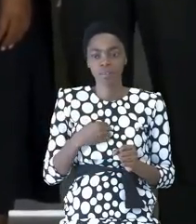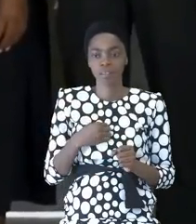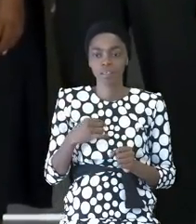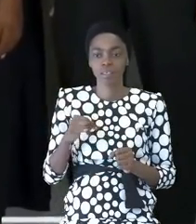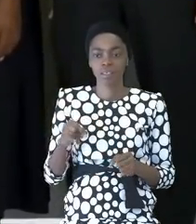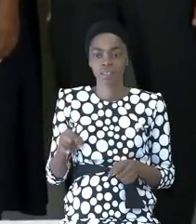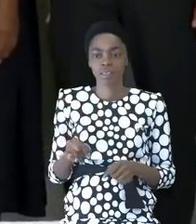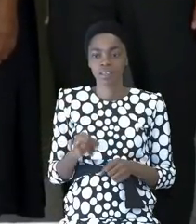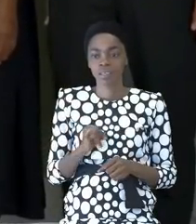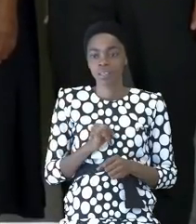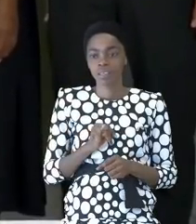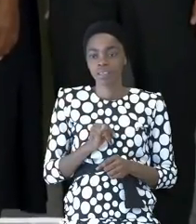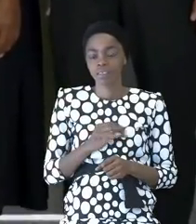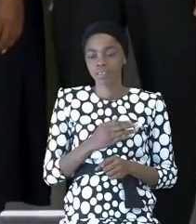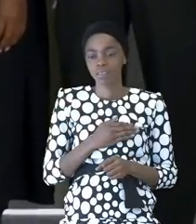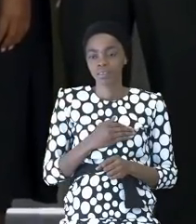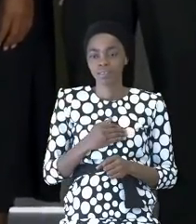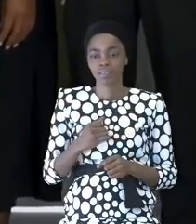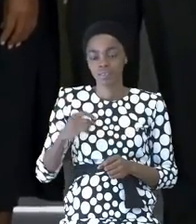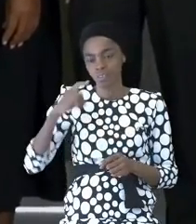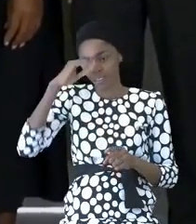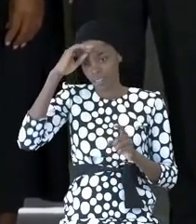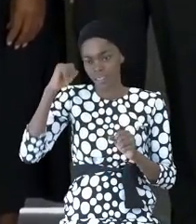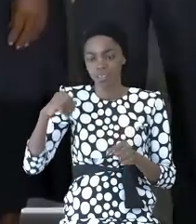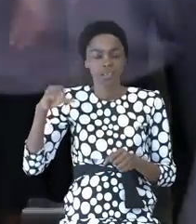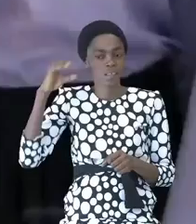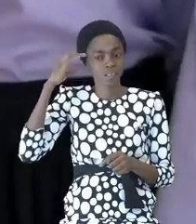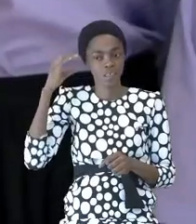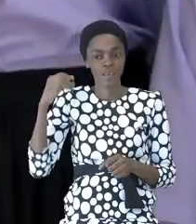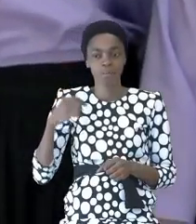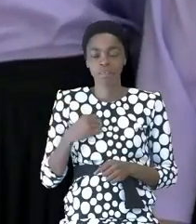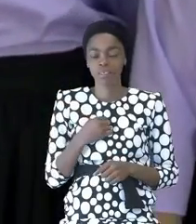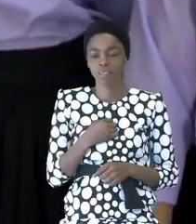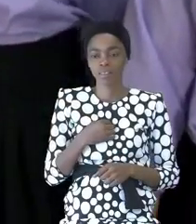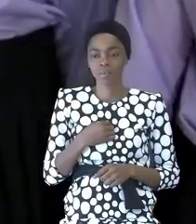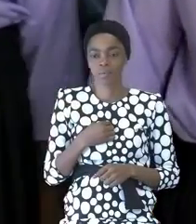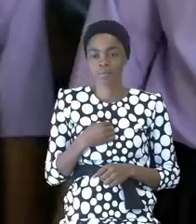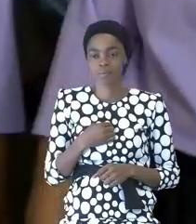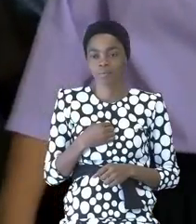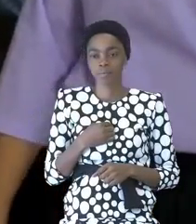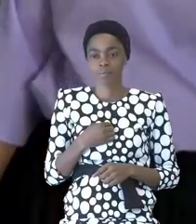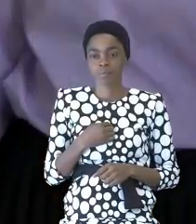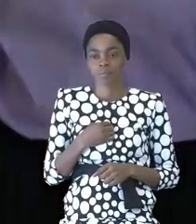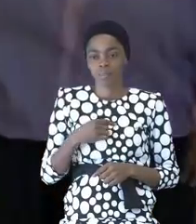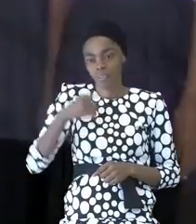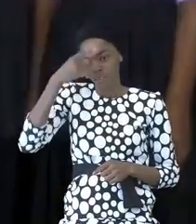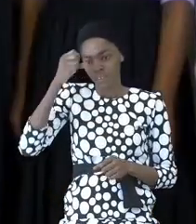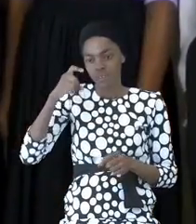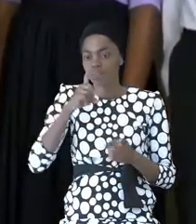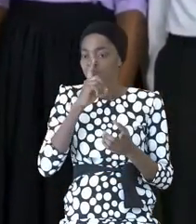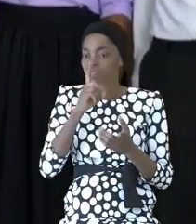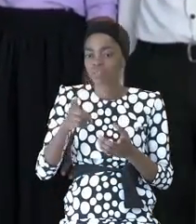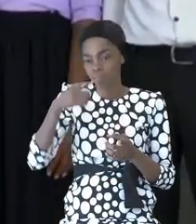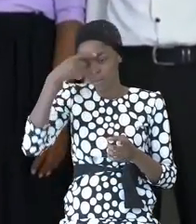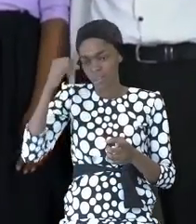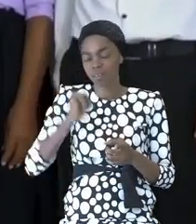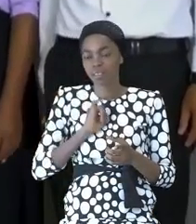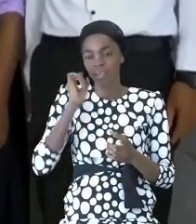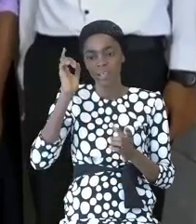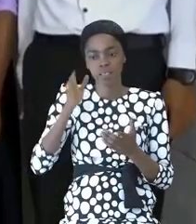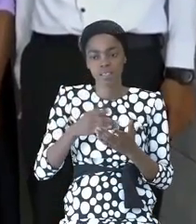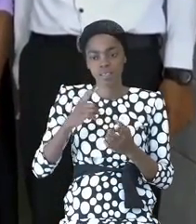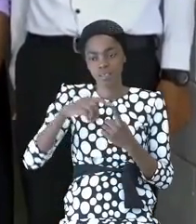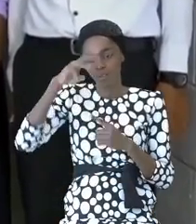oír, tan cierto como yo le canto y me puede oír, tan cierto como yo le canto.